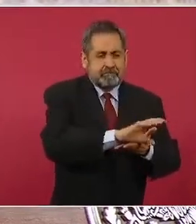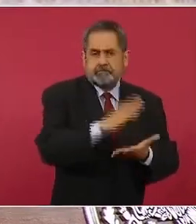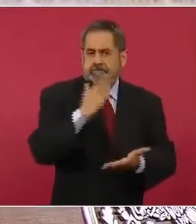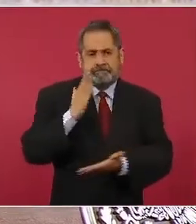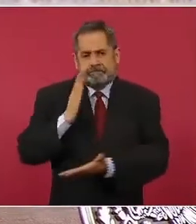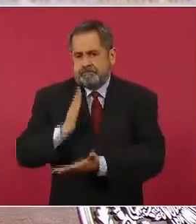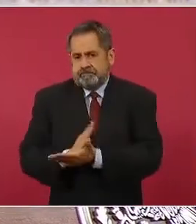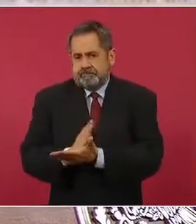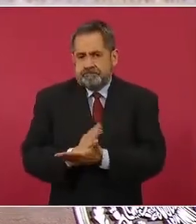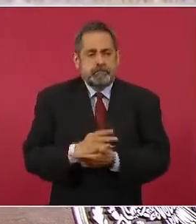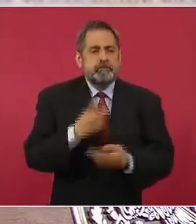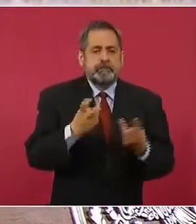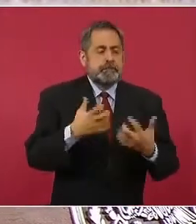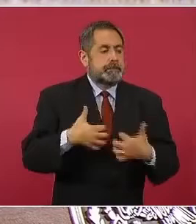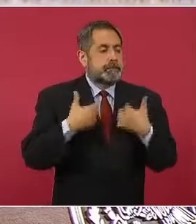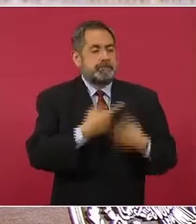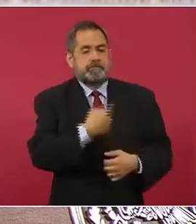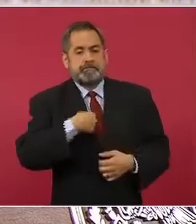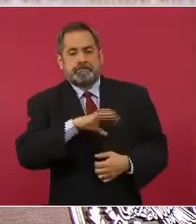el Universal